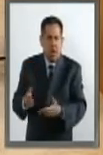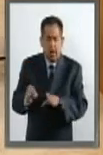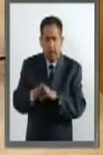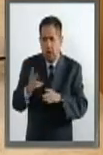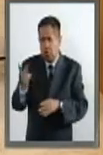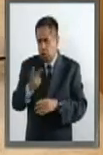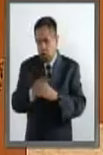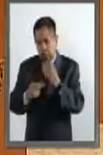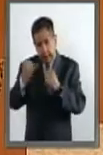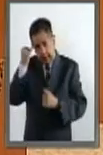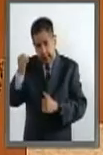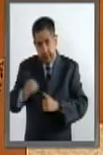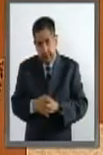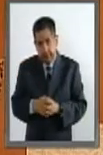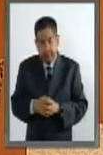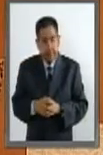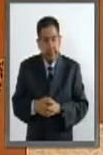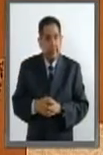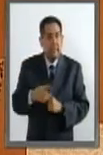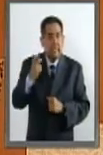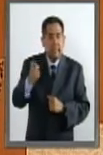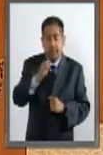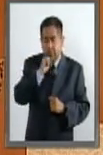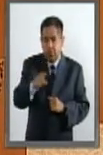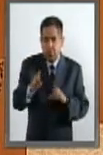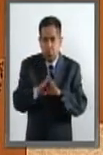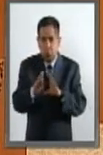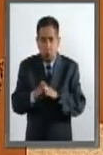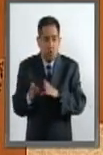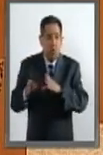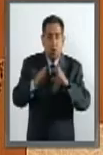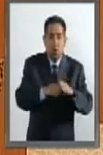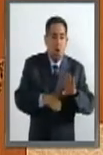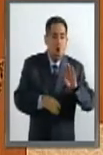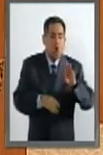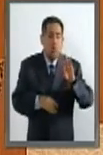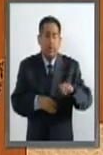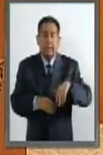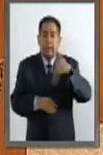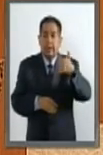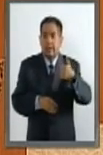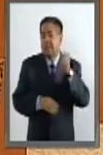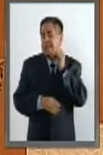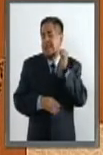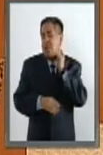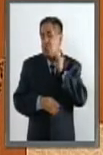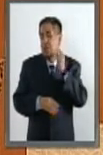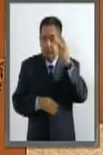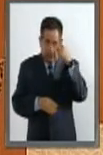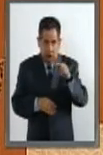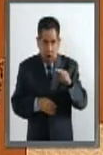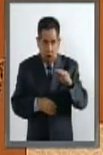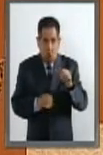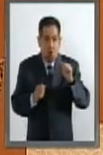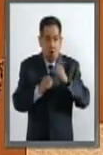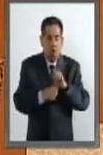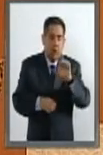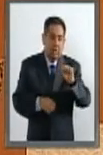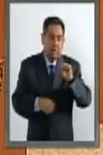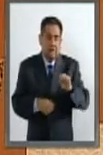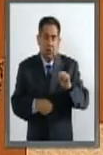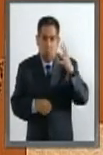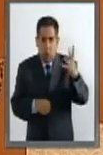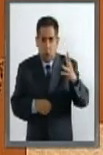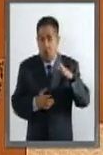ambos principios, así como pasar a 96 senadores de la República, contando con 64